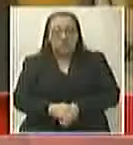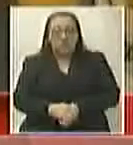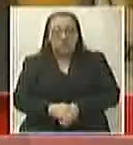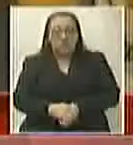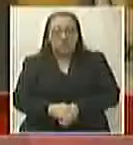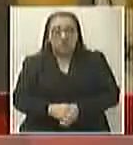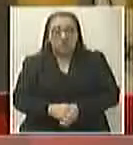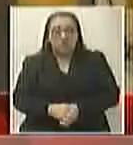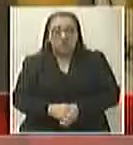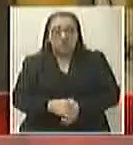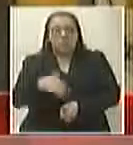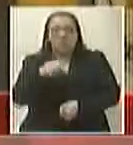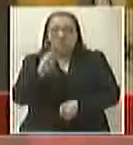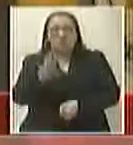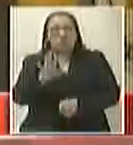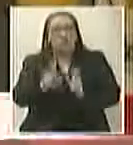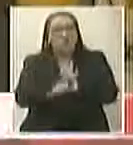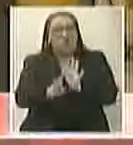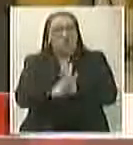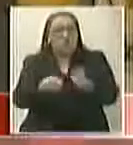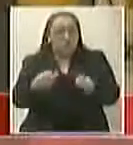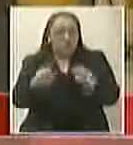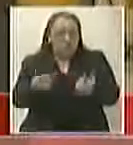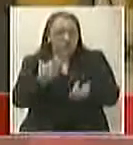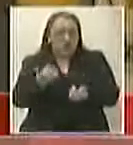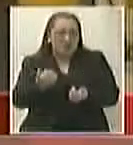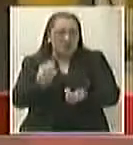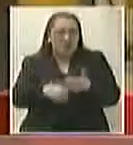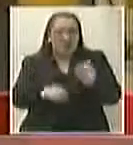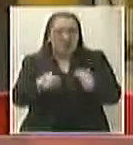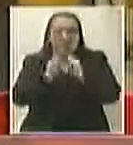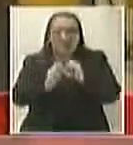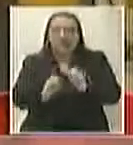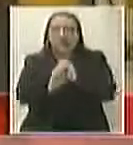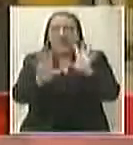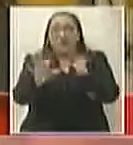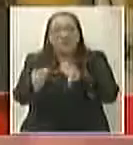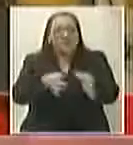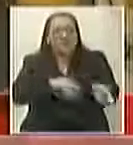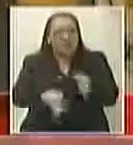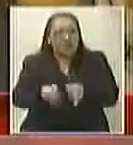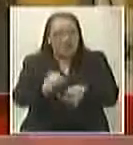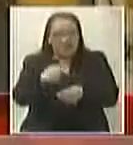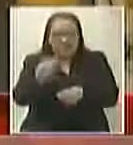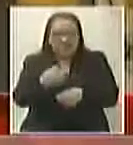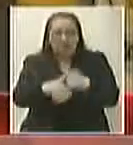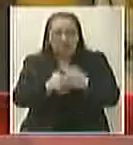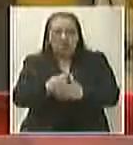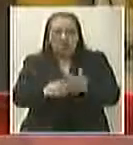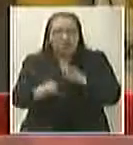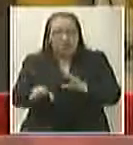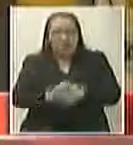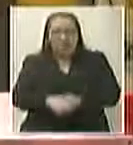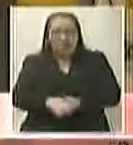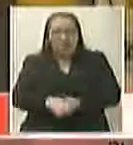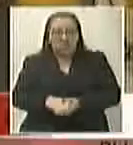efecto de manifestar su voluntad. Creo que lo mejor es aclarar y explicar al detalle, como te digo,